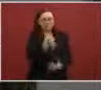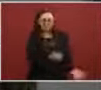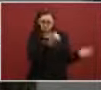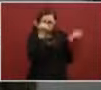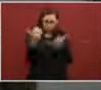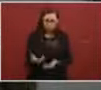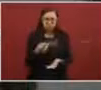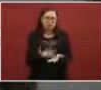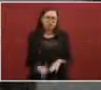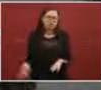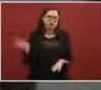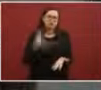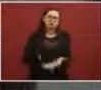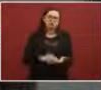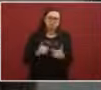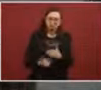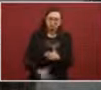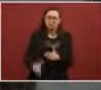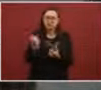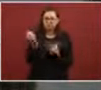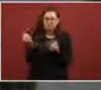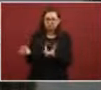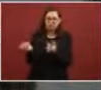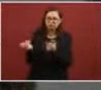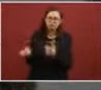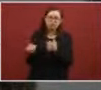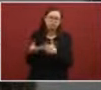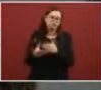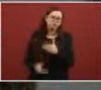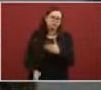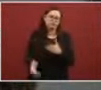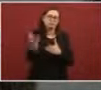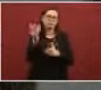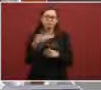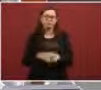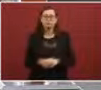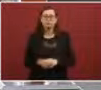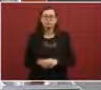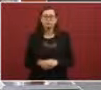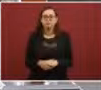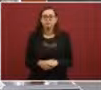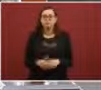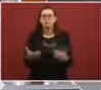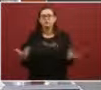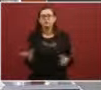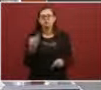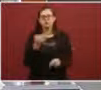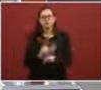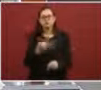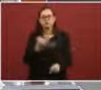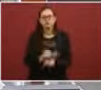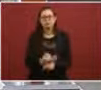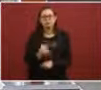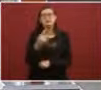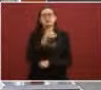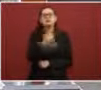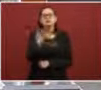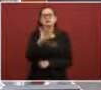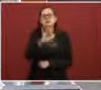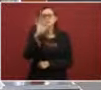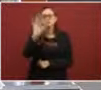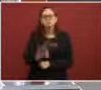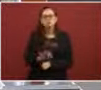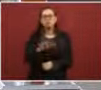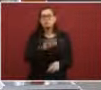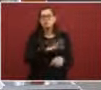futuro algunas necesidades. La siguiente, por favor. Hoy tenemos cubierto el abasto del 100% en